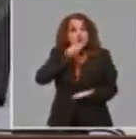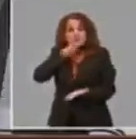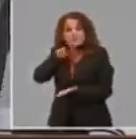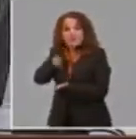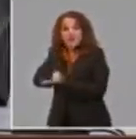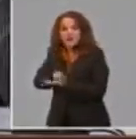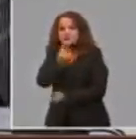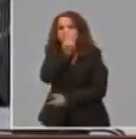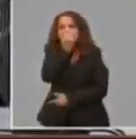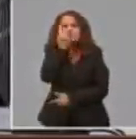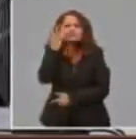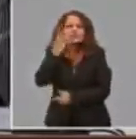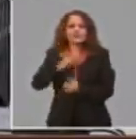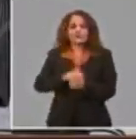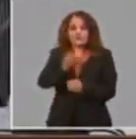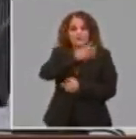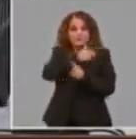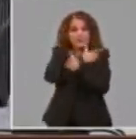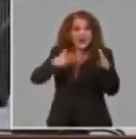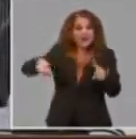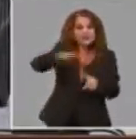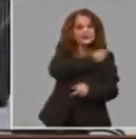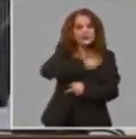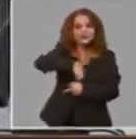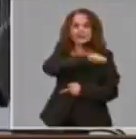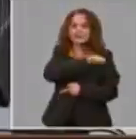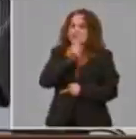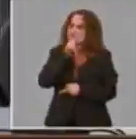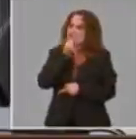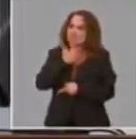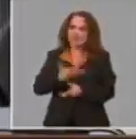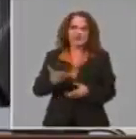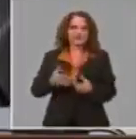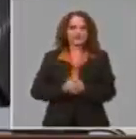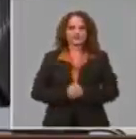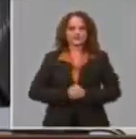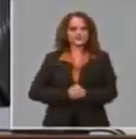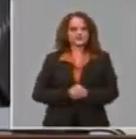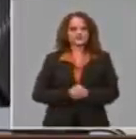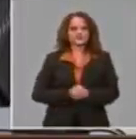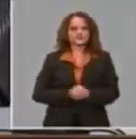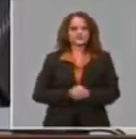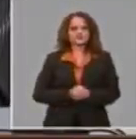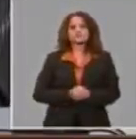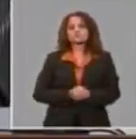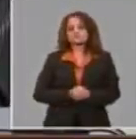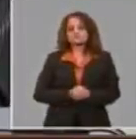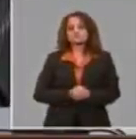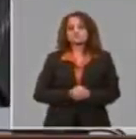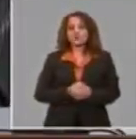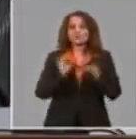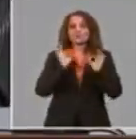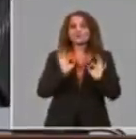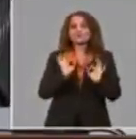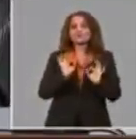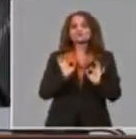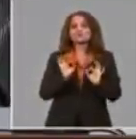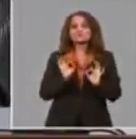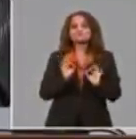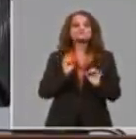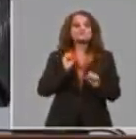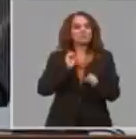de centro esta es la figura que debe es útil y a partir de ese área solamente empiezan a buscarle